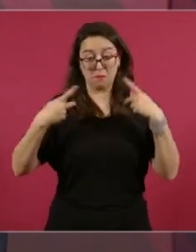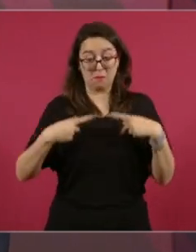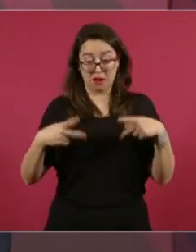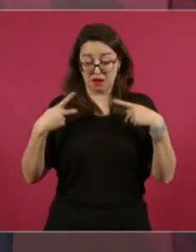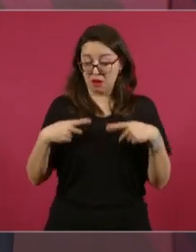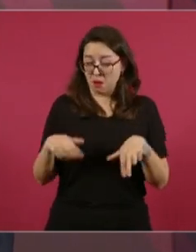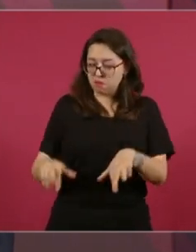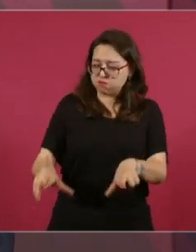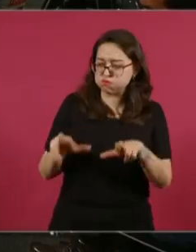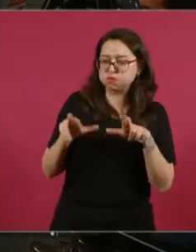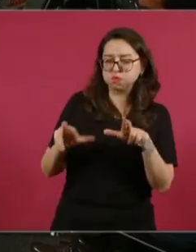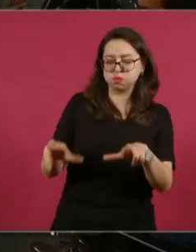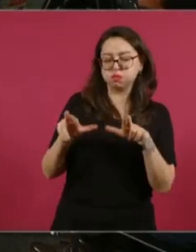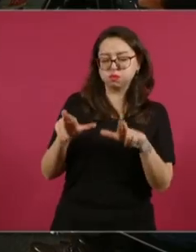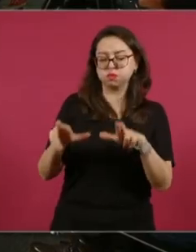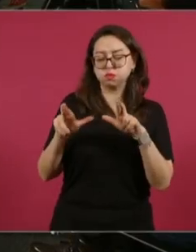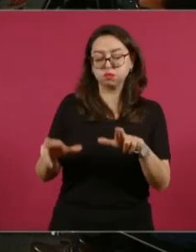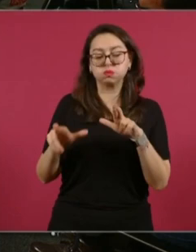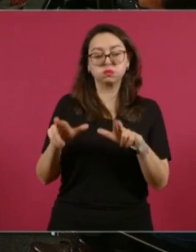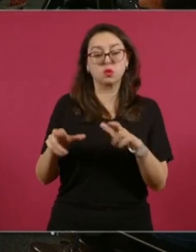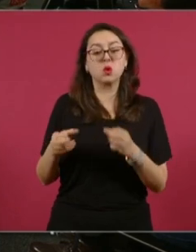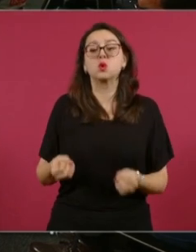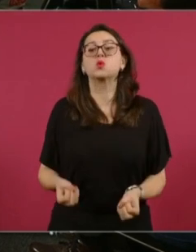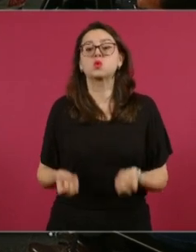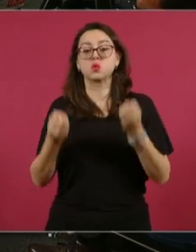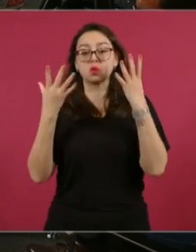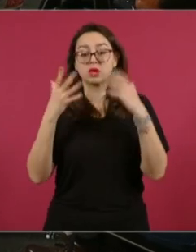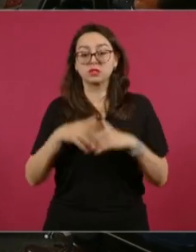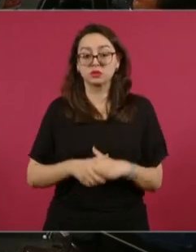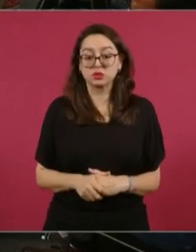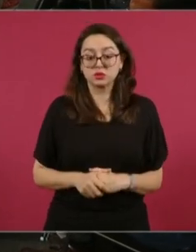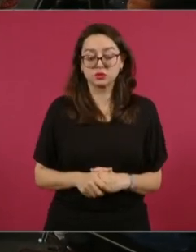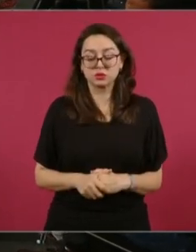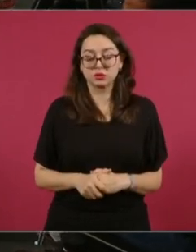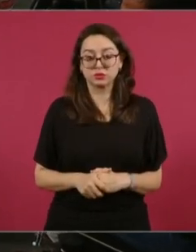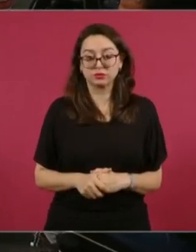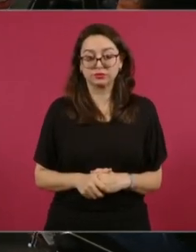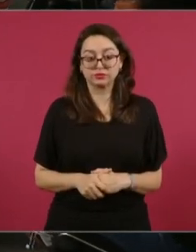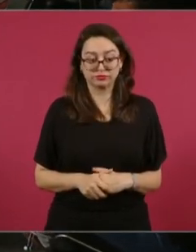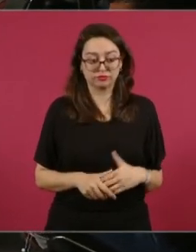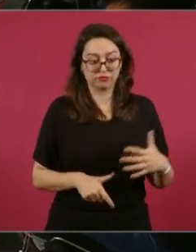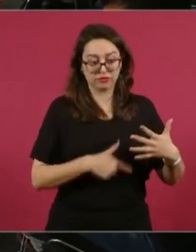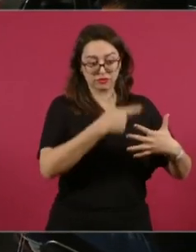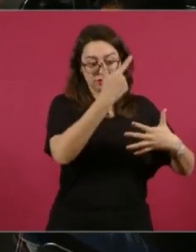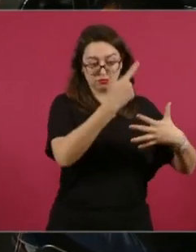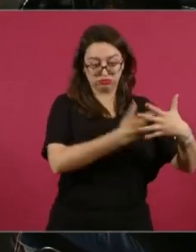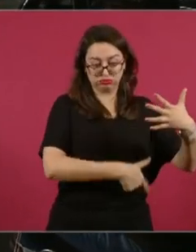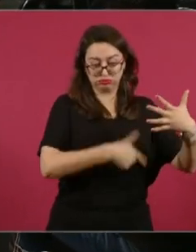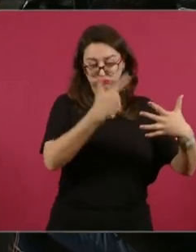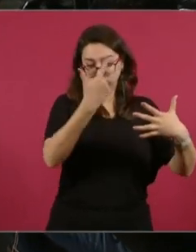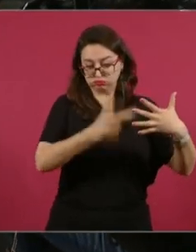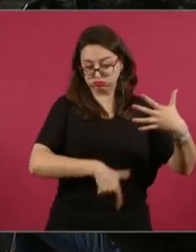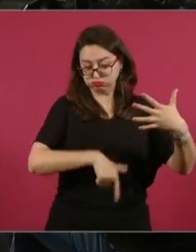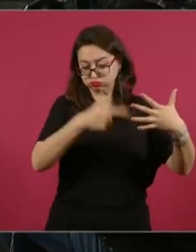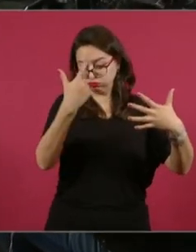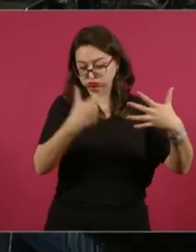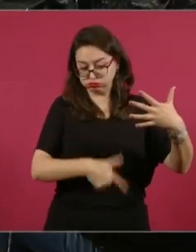en la lista de los más ricos del mundo, es una lista de los 1000 más ricos del mundo,